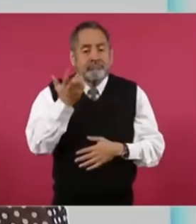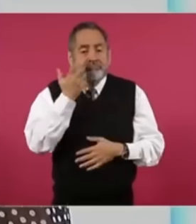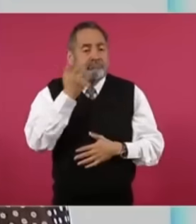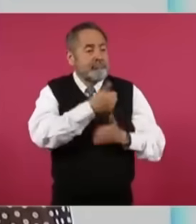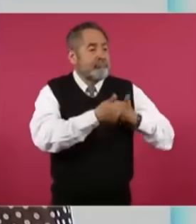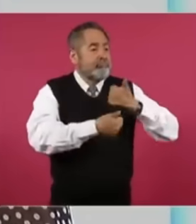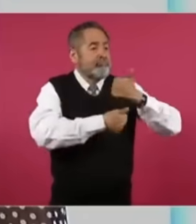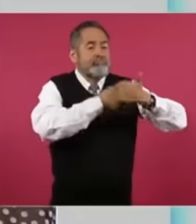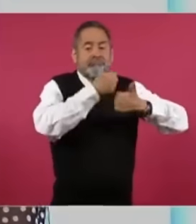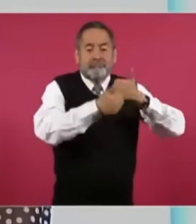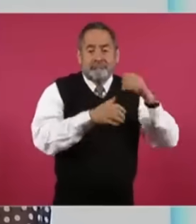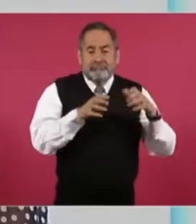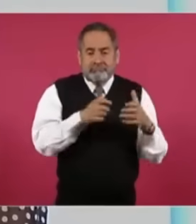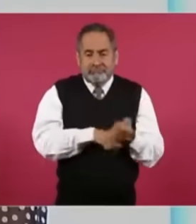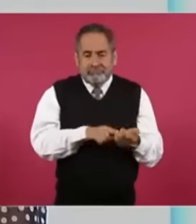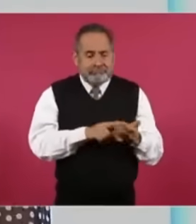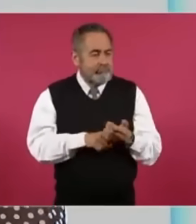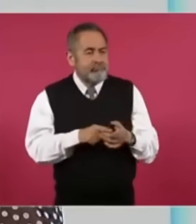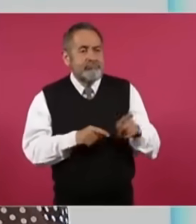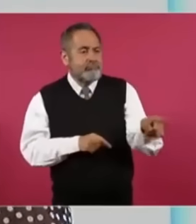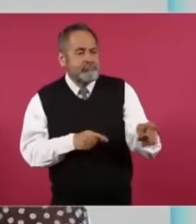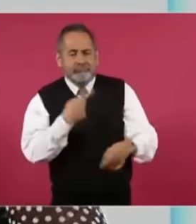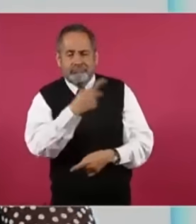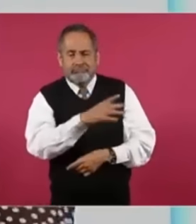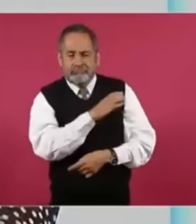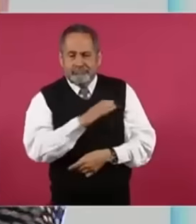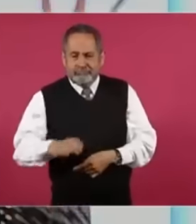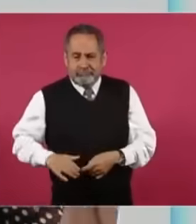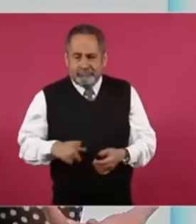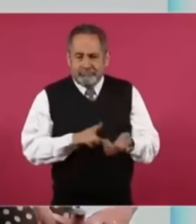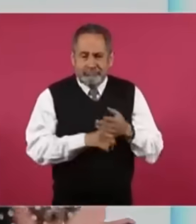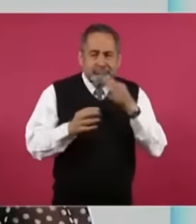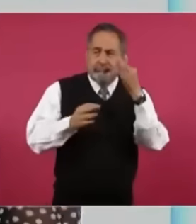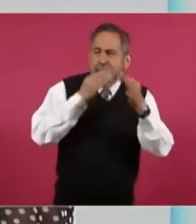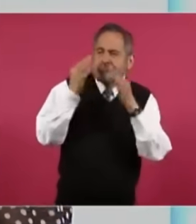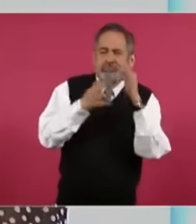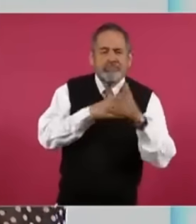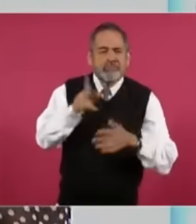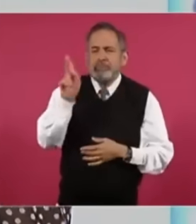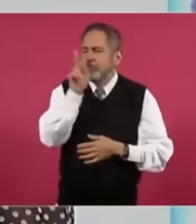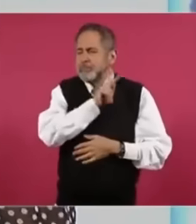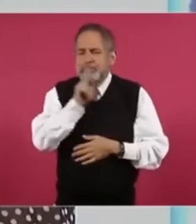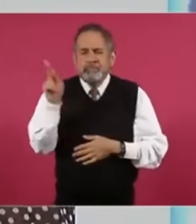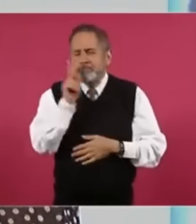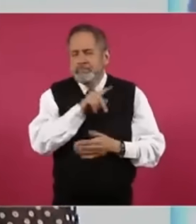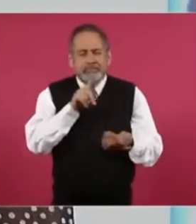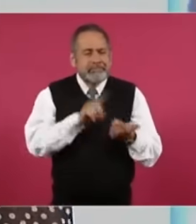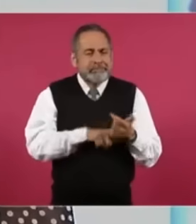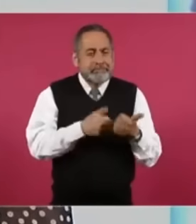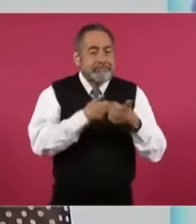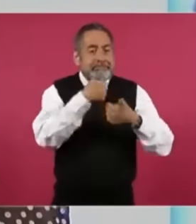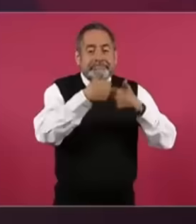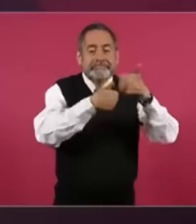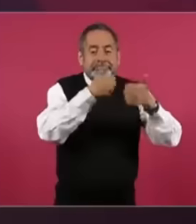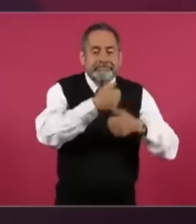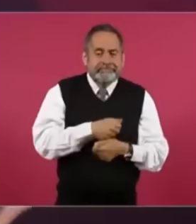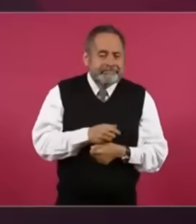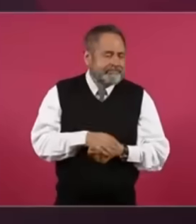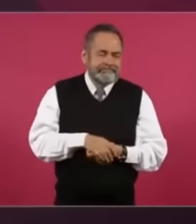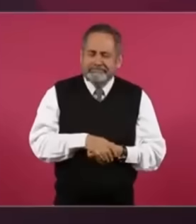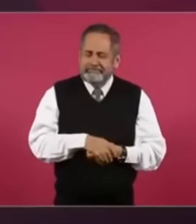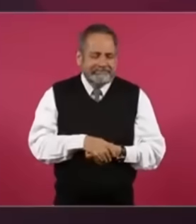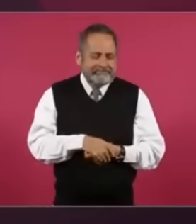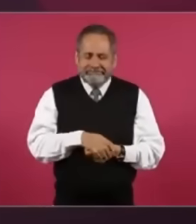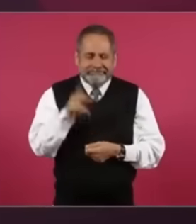posicionar mensajes y candidatos de derecha. O sea, hacen pura campaña de aire con un montón de millones de